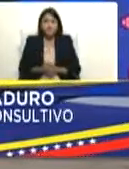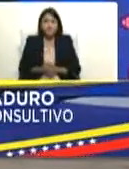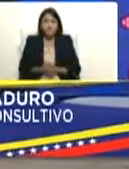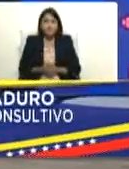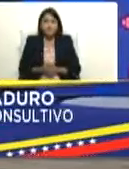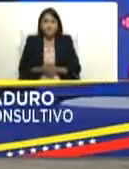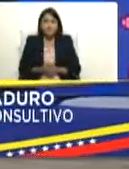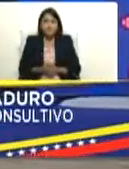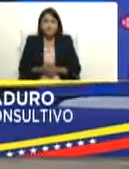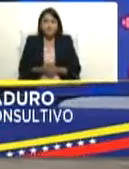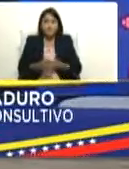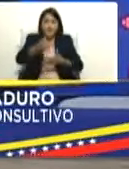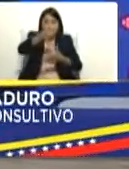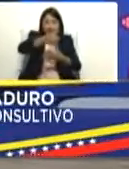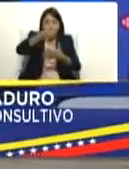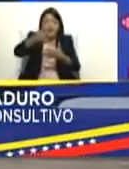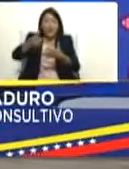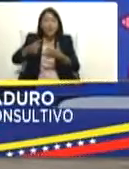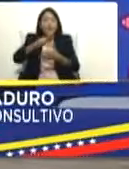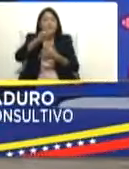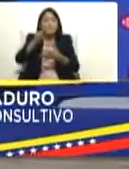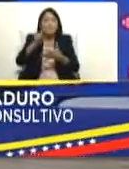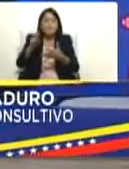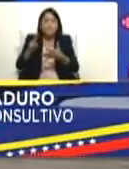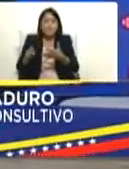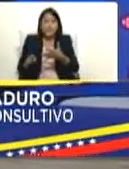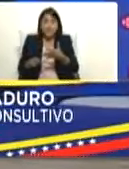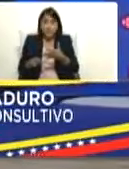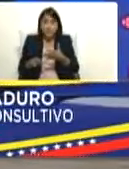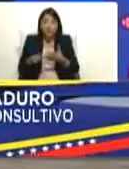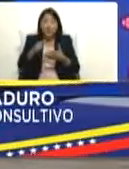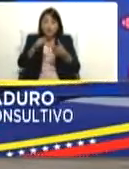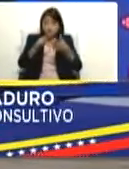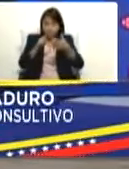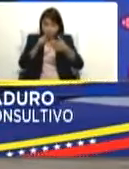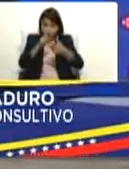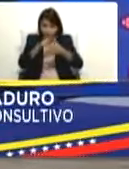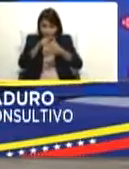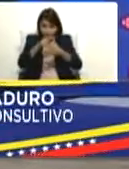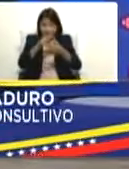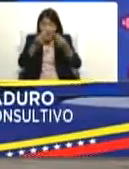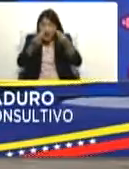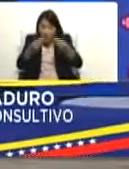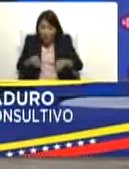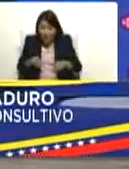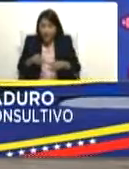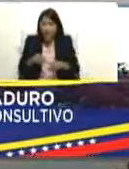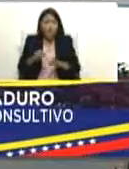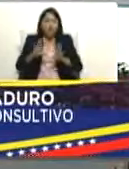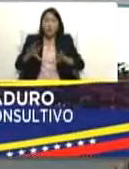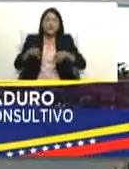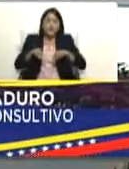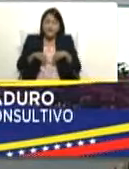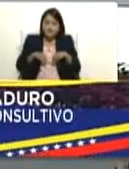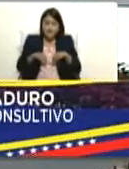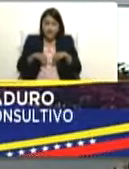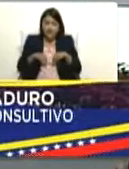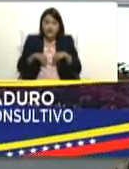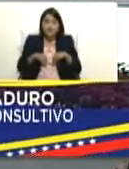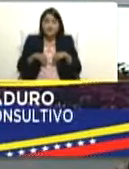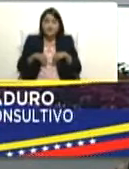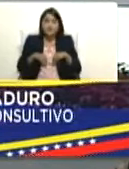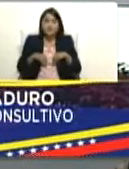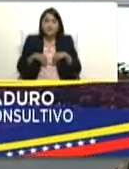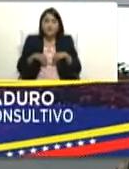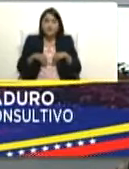En cada una de las preguntas: ¿está usted de acuerdo en rechazar por todos los medios, conforme al